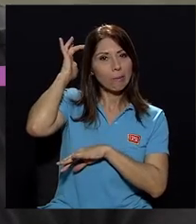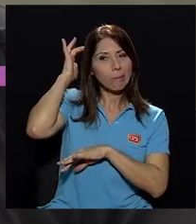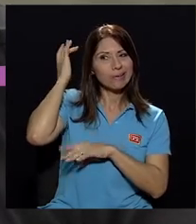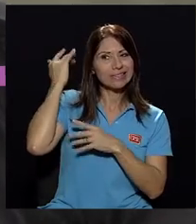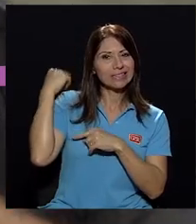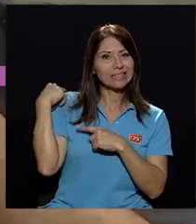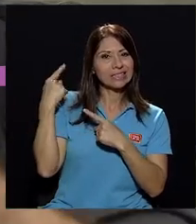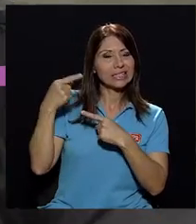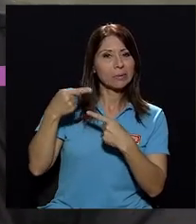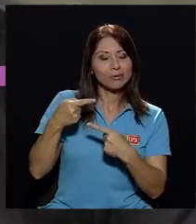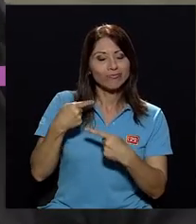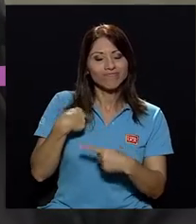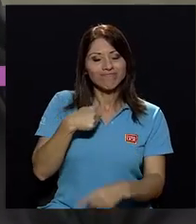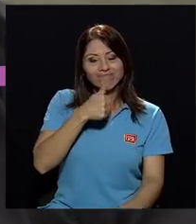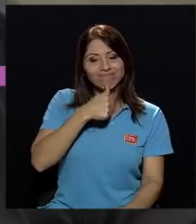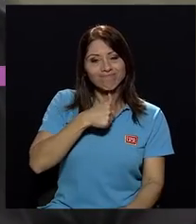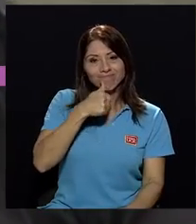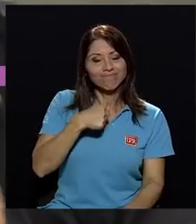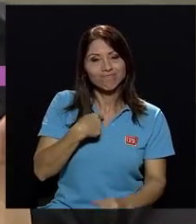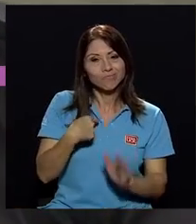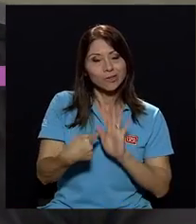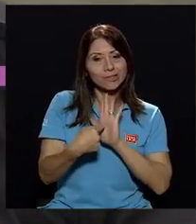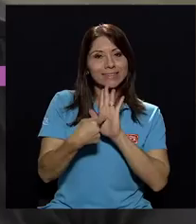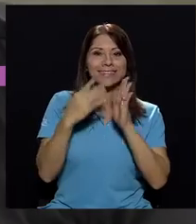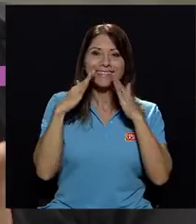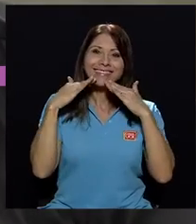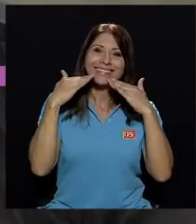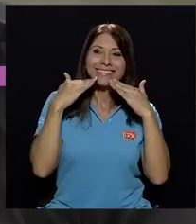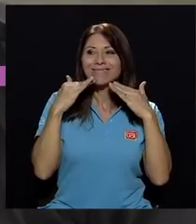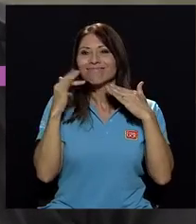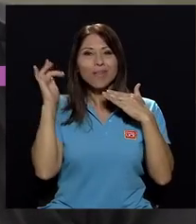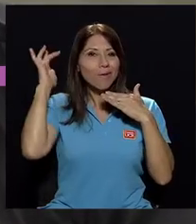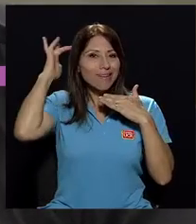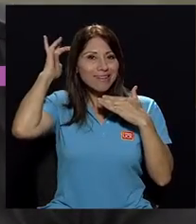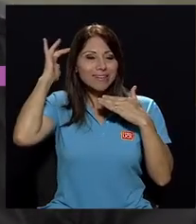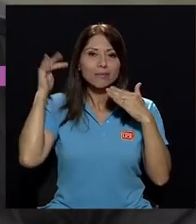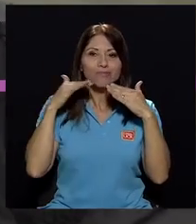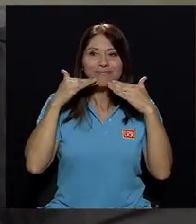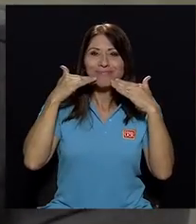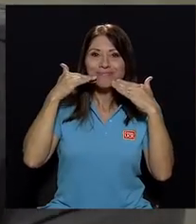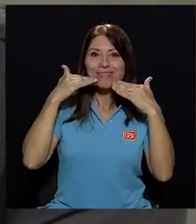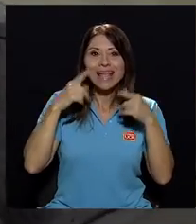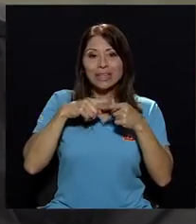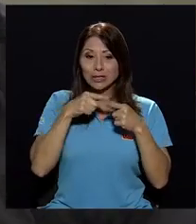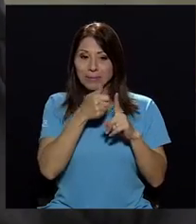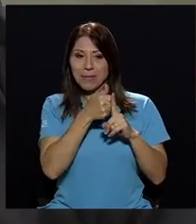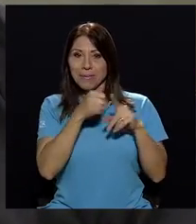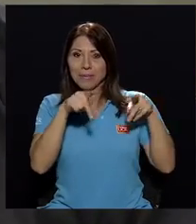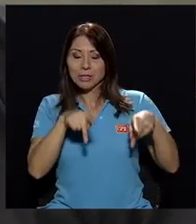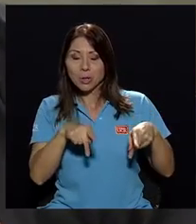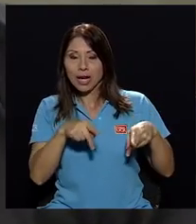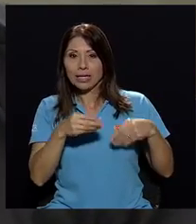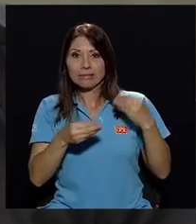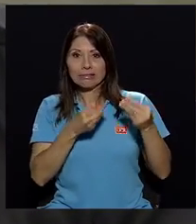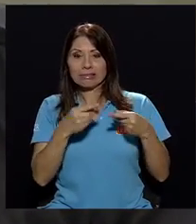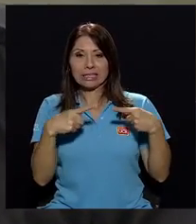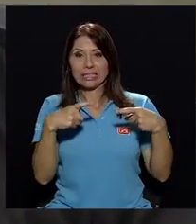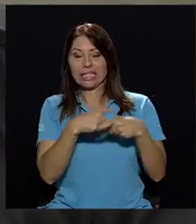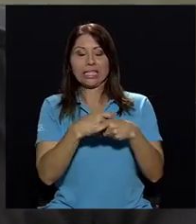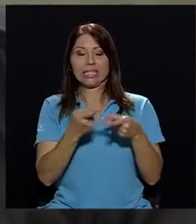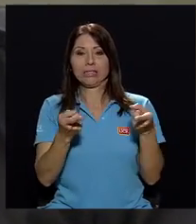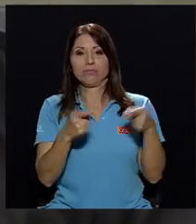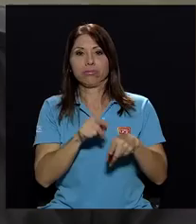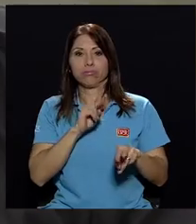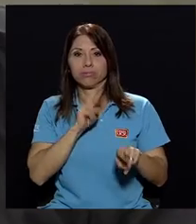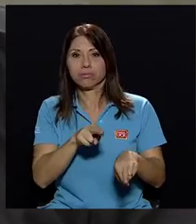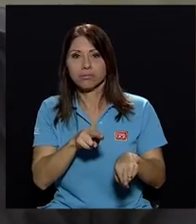no aguanto más mostrar esta cara de felicidad o que todo está bien. Y entonces la persona o hace una crisis, algo